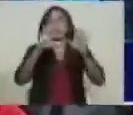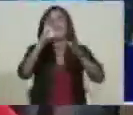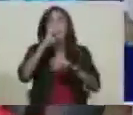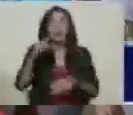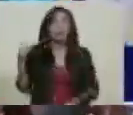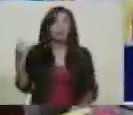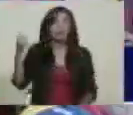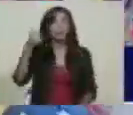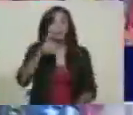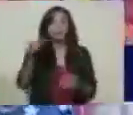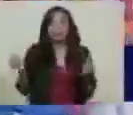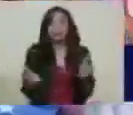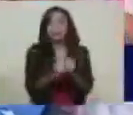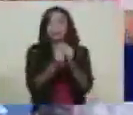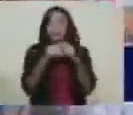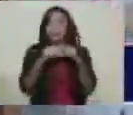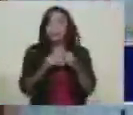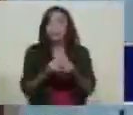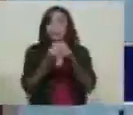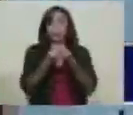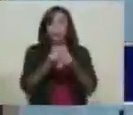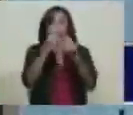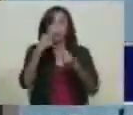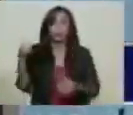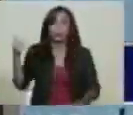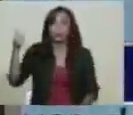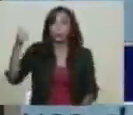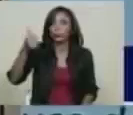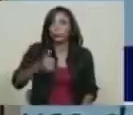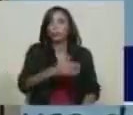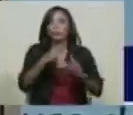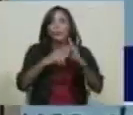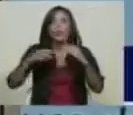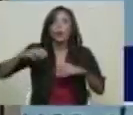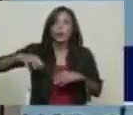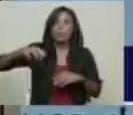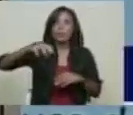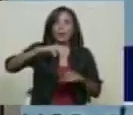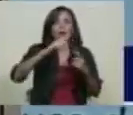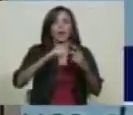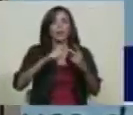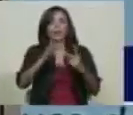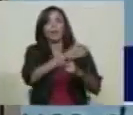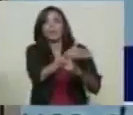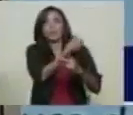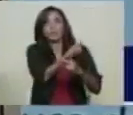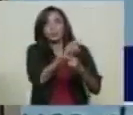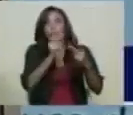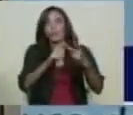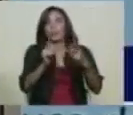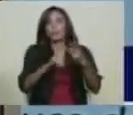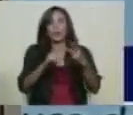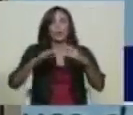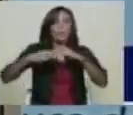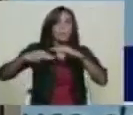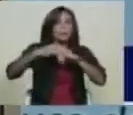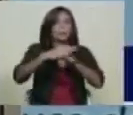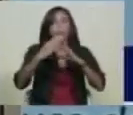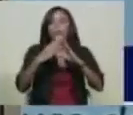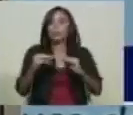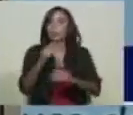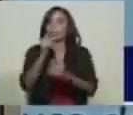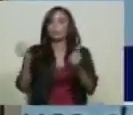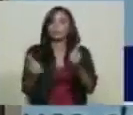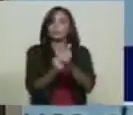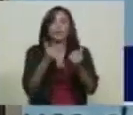del partido por estas direcciones políticas, nuestros enlaces estadales, a nuestra dirección nacional, y consideramos